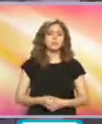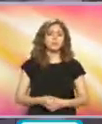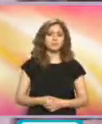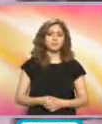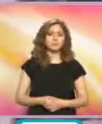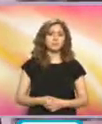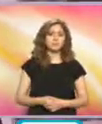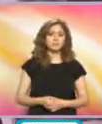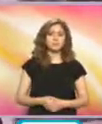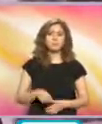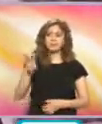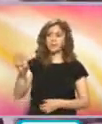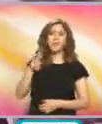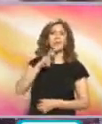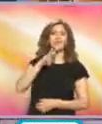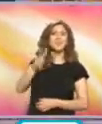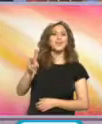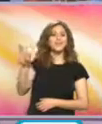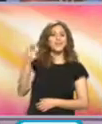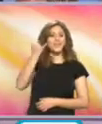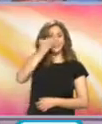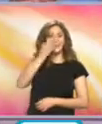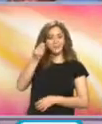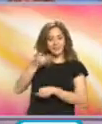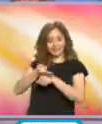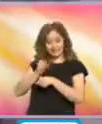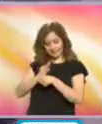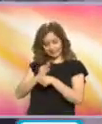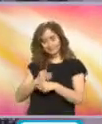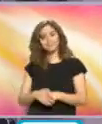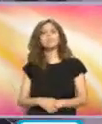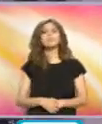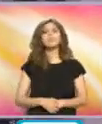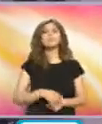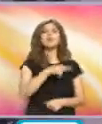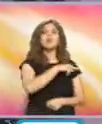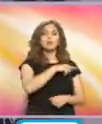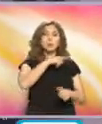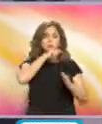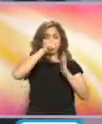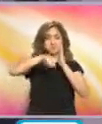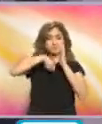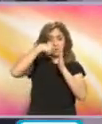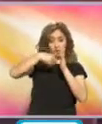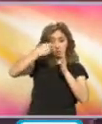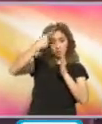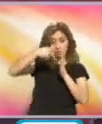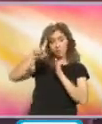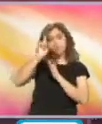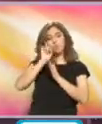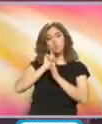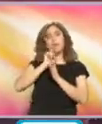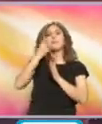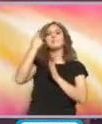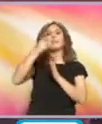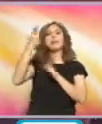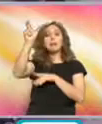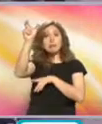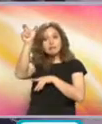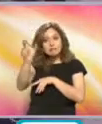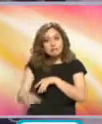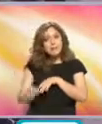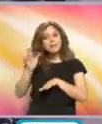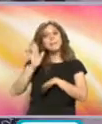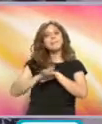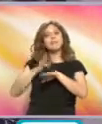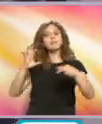sí, ajá. Hablan bien en padre. su relación con una chica en el videoclip. Pero en verdad el significado para nosotros traspasa eso, es más íntimo,